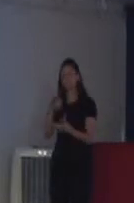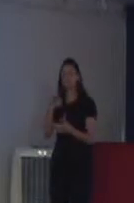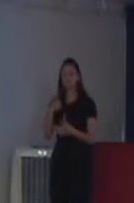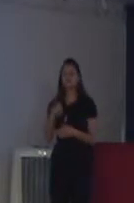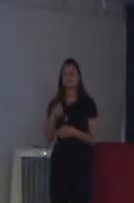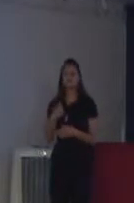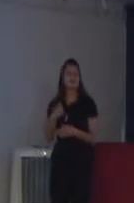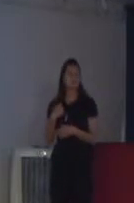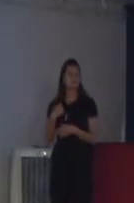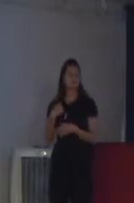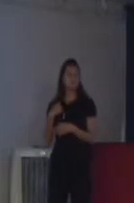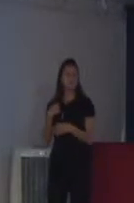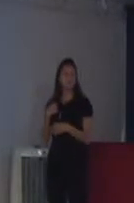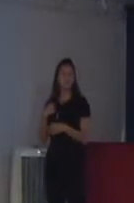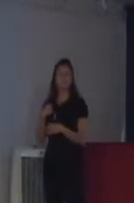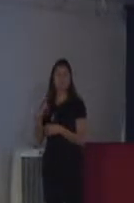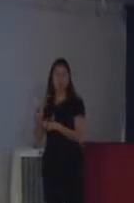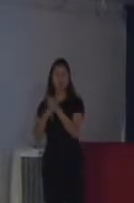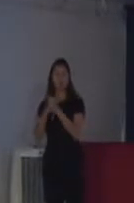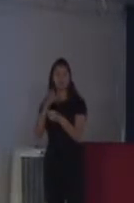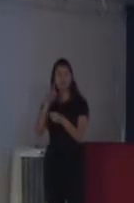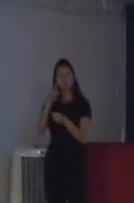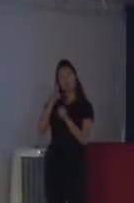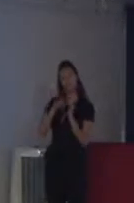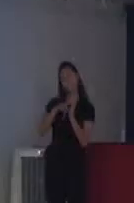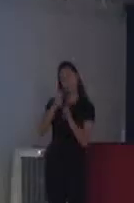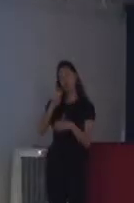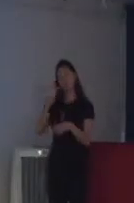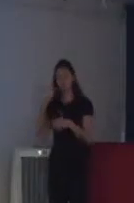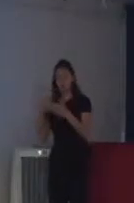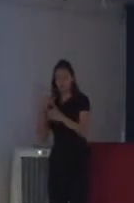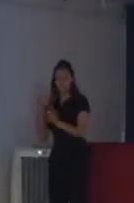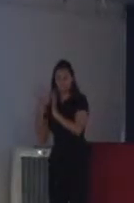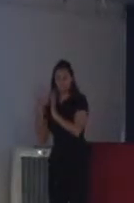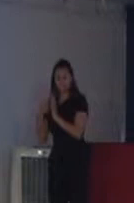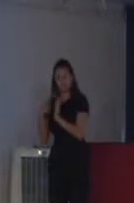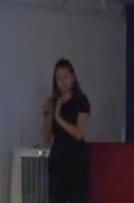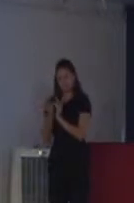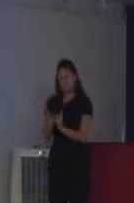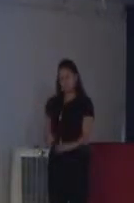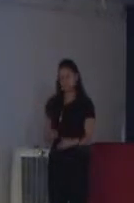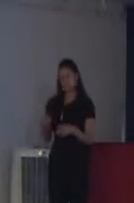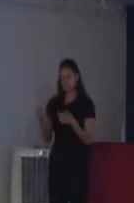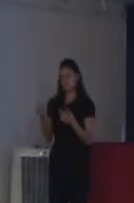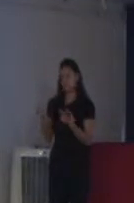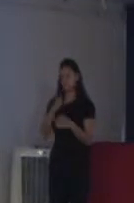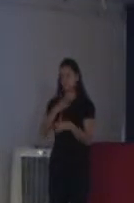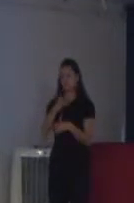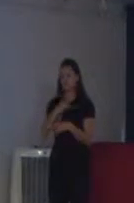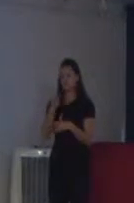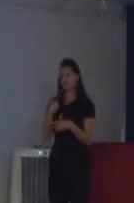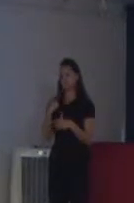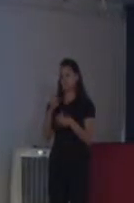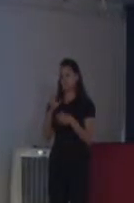era a finales, digamos, de los 90, a principios de 2000, yo era un estudiante universitario, hacía parte de los movimientos